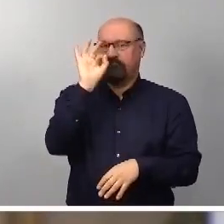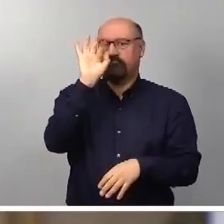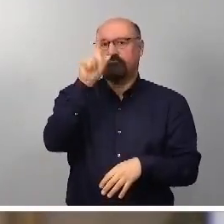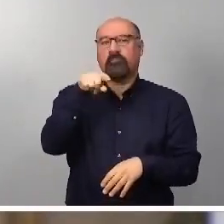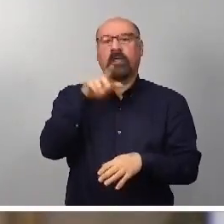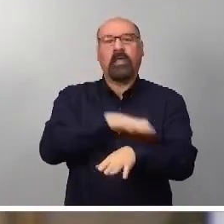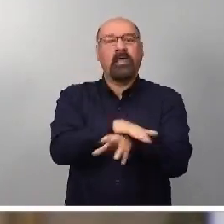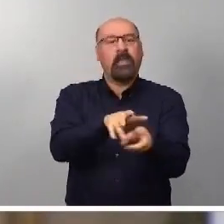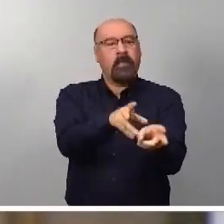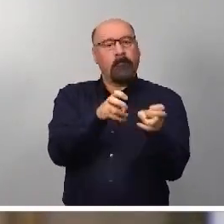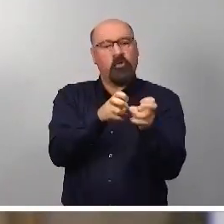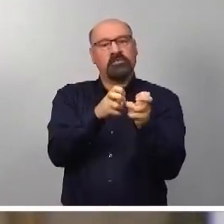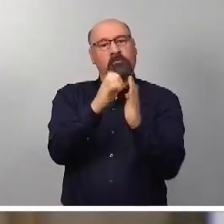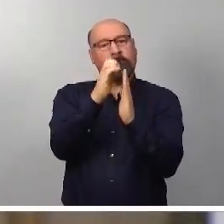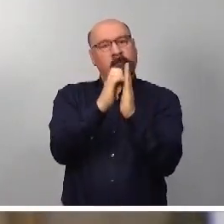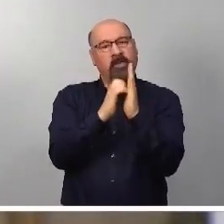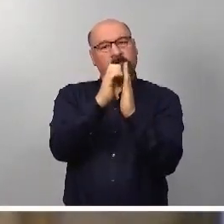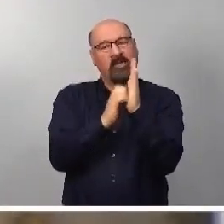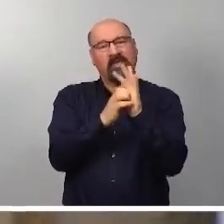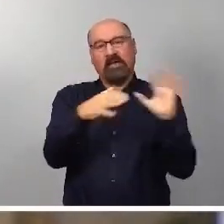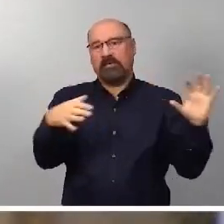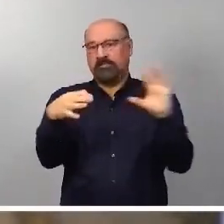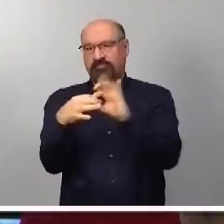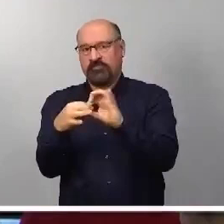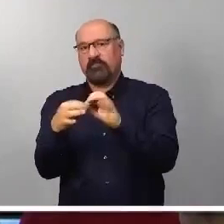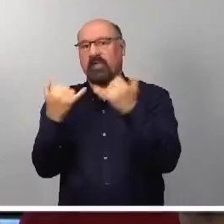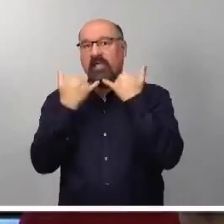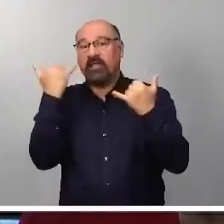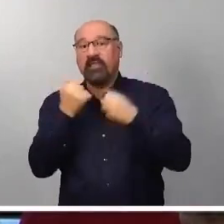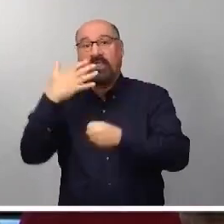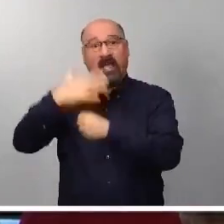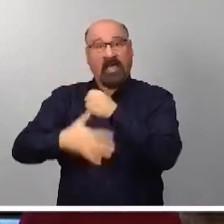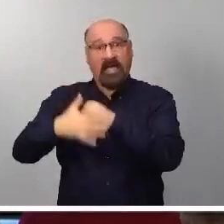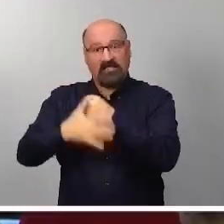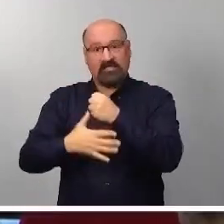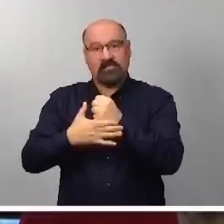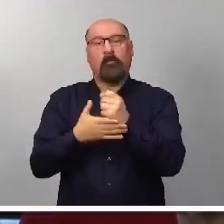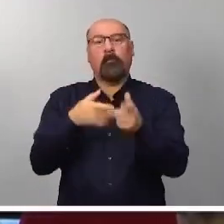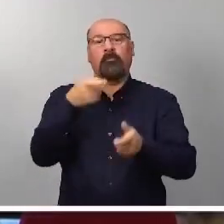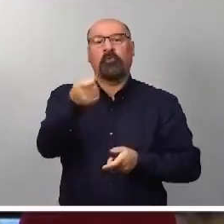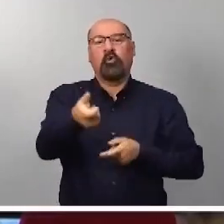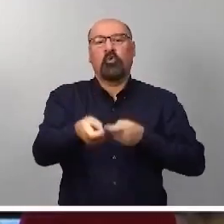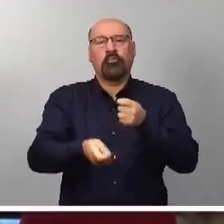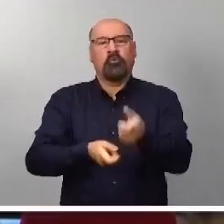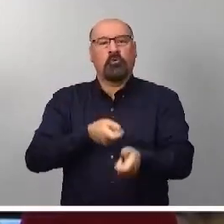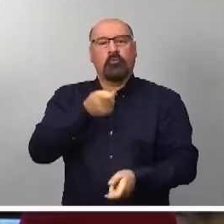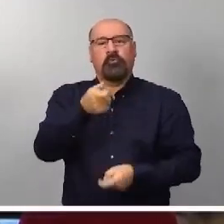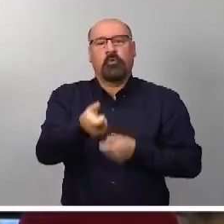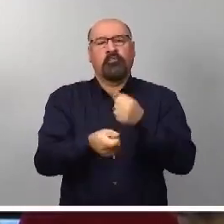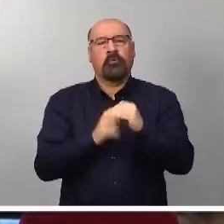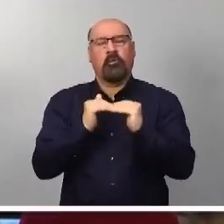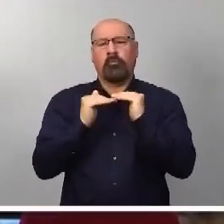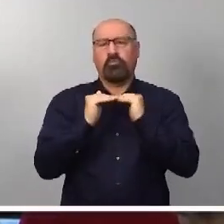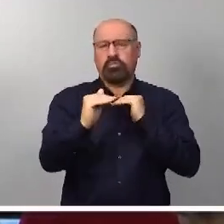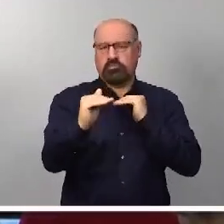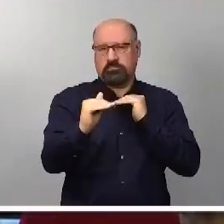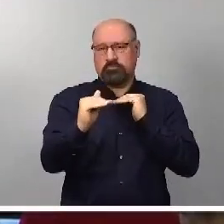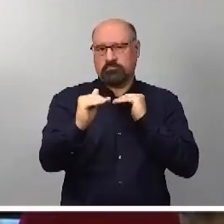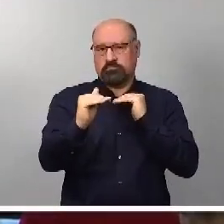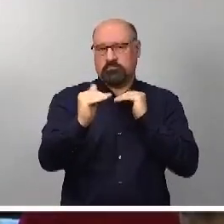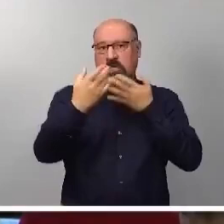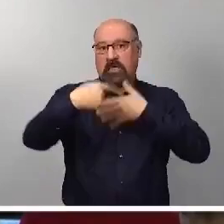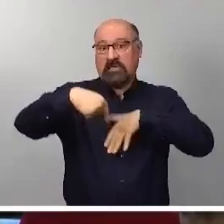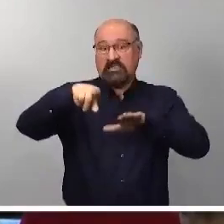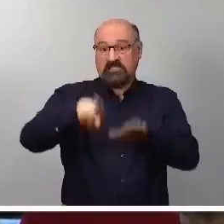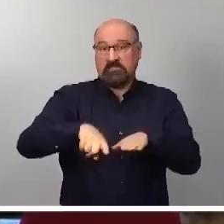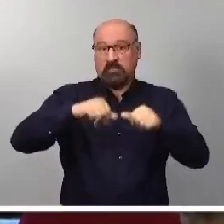de impuestos vinculadas con la electricidad y con el gas pero lo vamos a hacer de manera gradual Durante los próximos seis